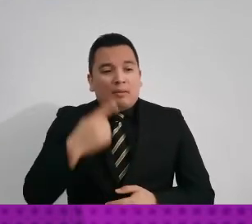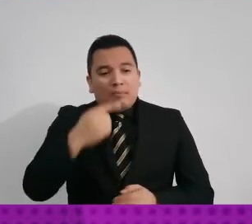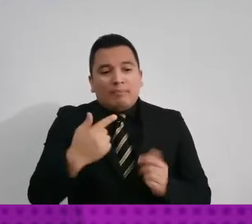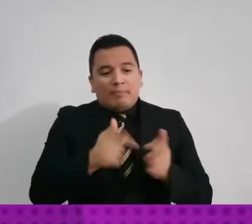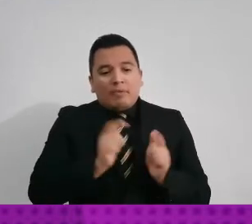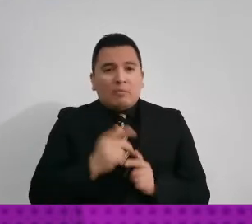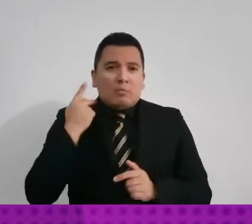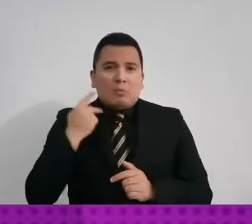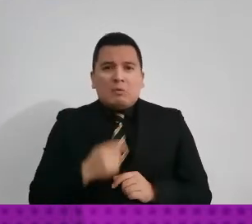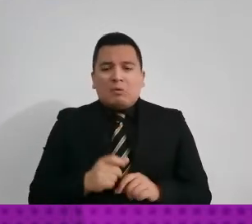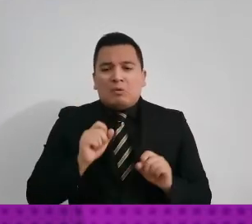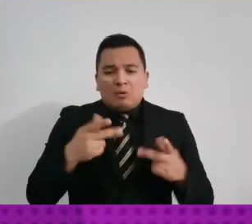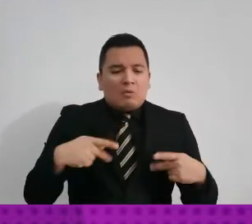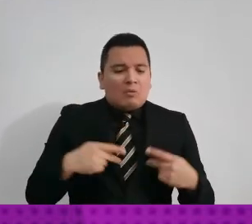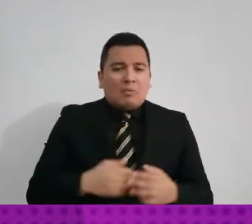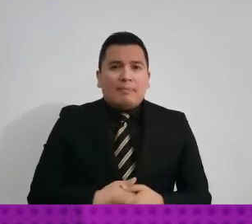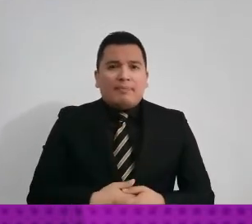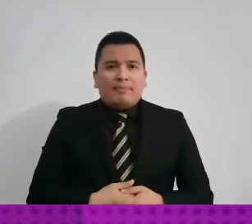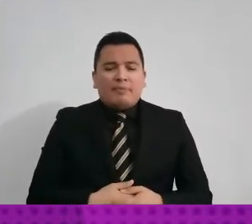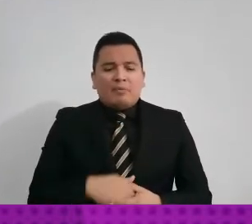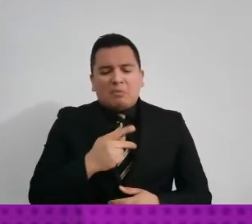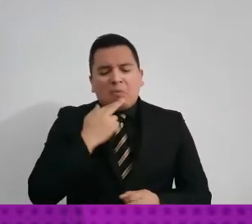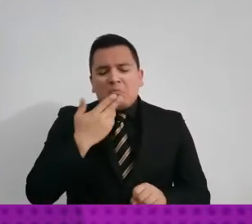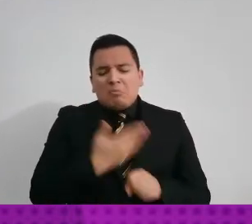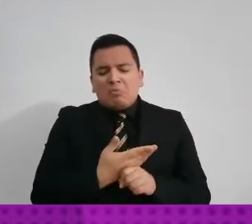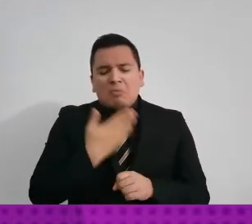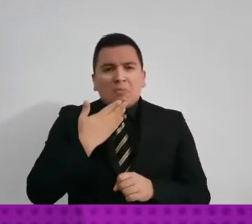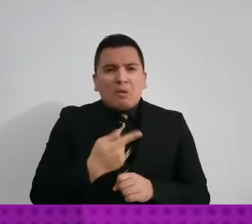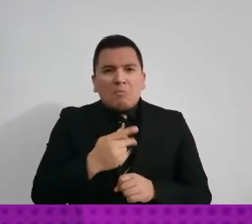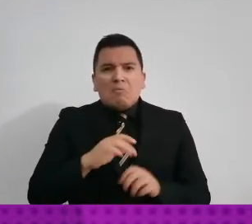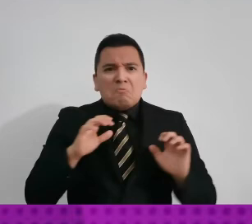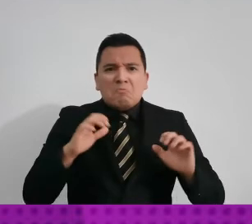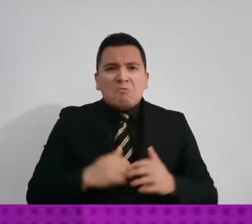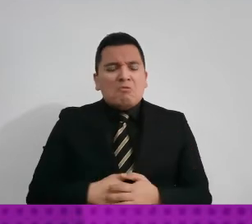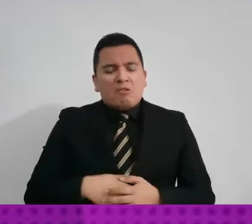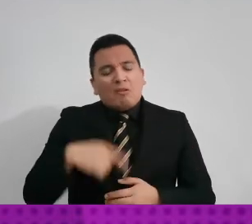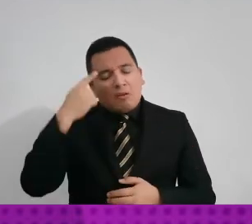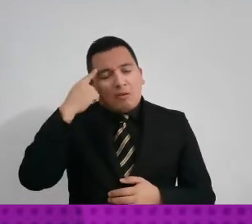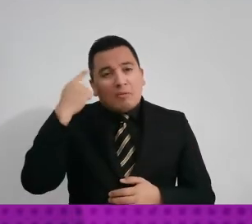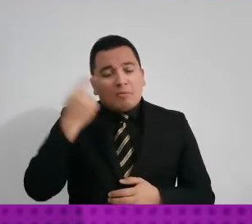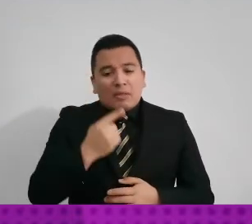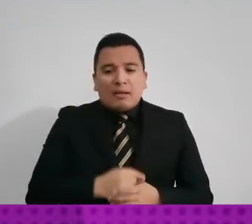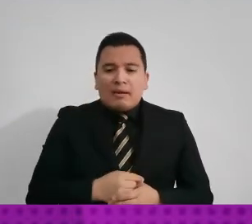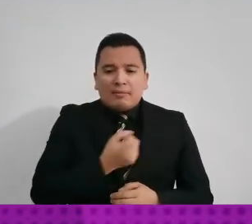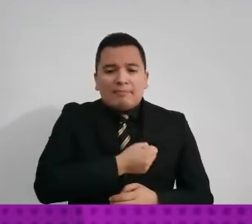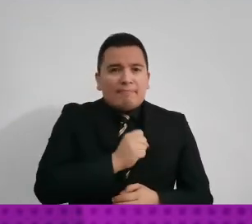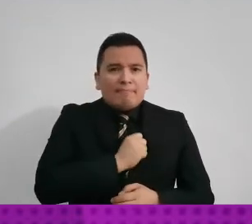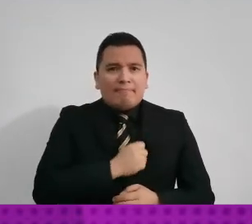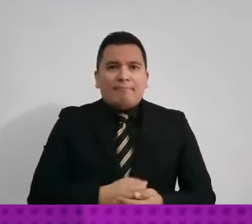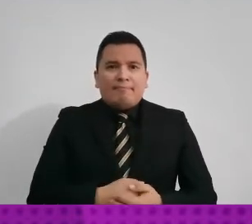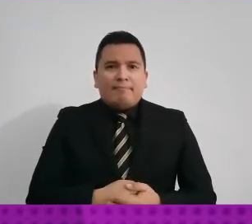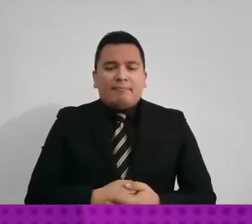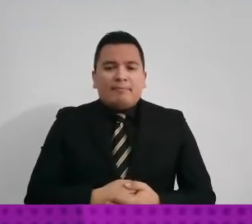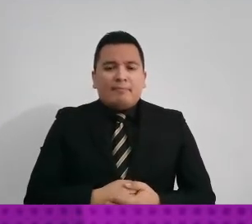2020, vimos que los partidos políticos, las y los candidatos, fueron muy responsables, fueron muy respetuosos de todas las